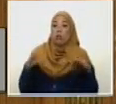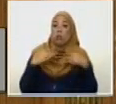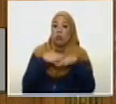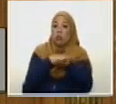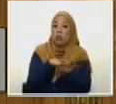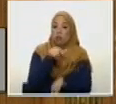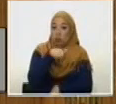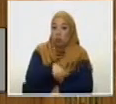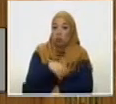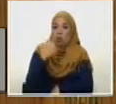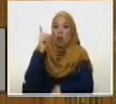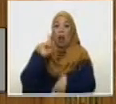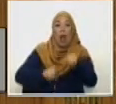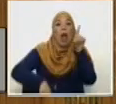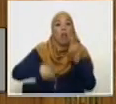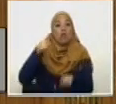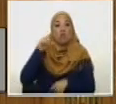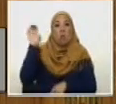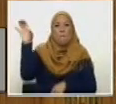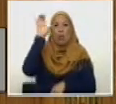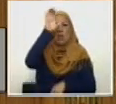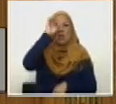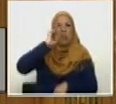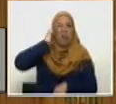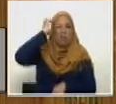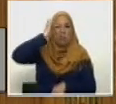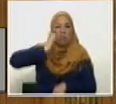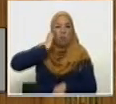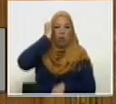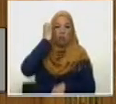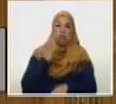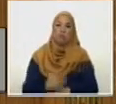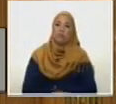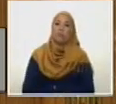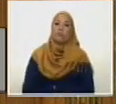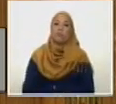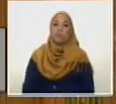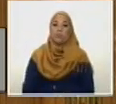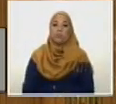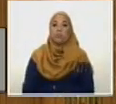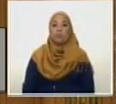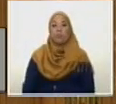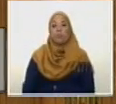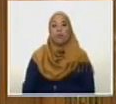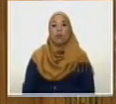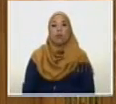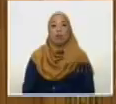acá, de algunos de esos gobiernos europeos.